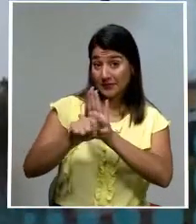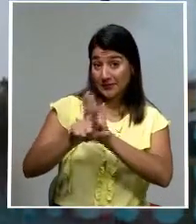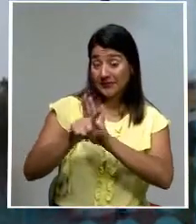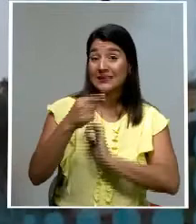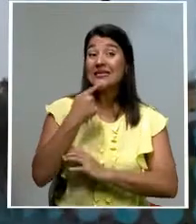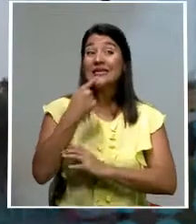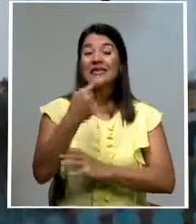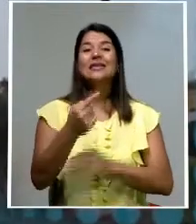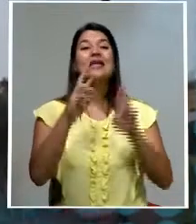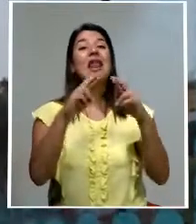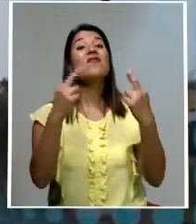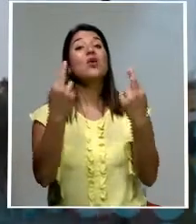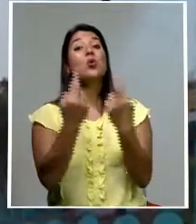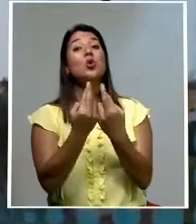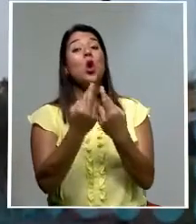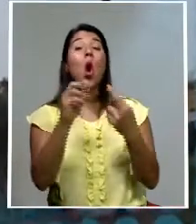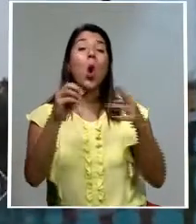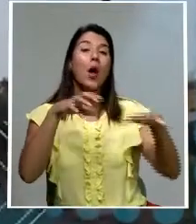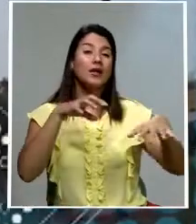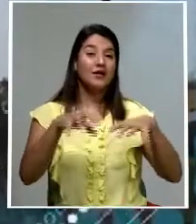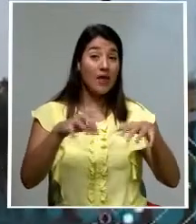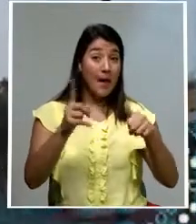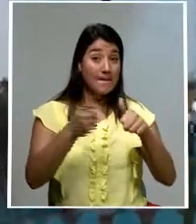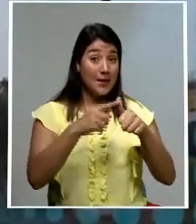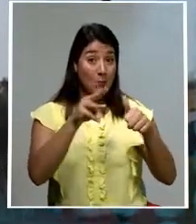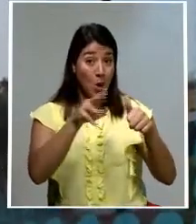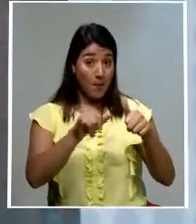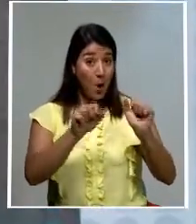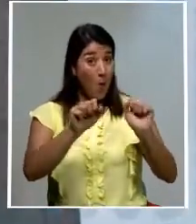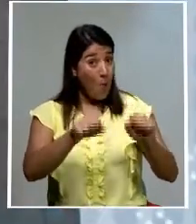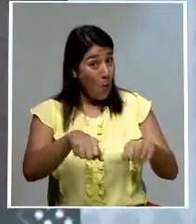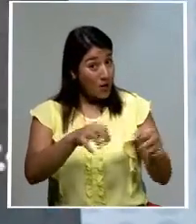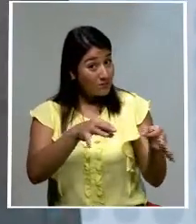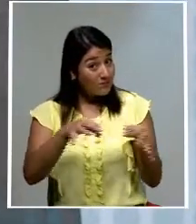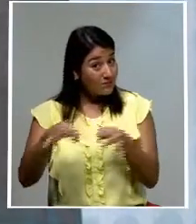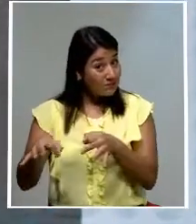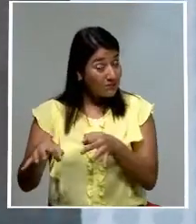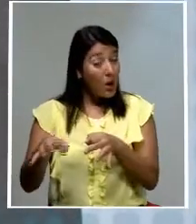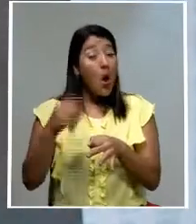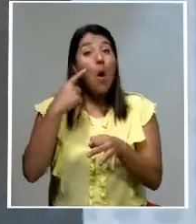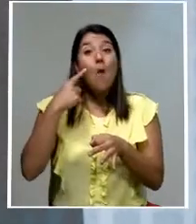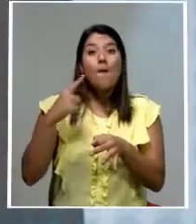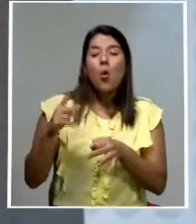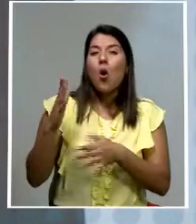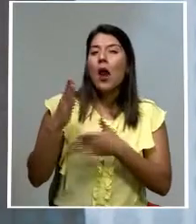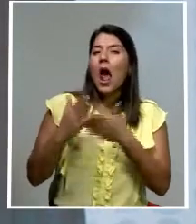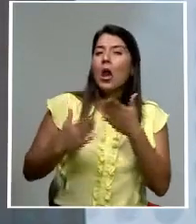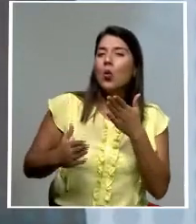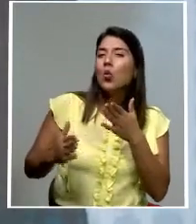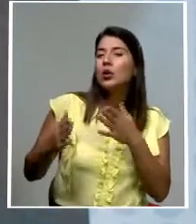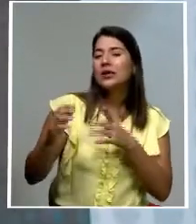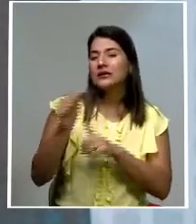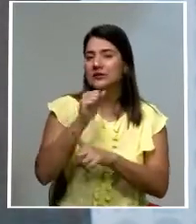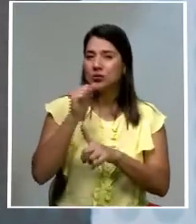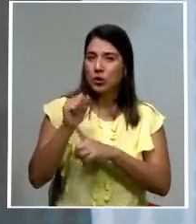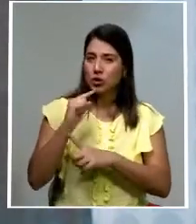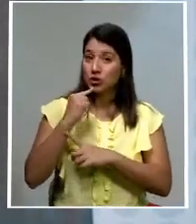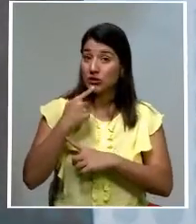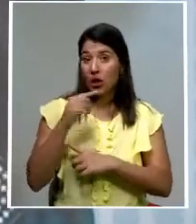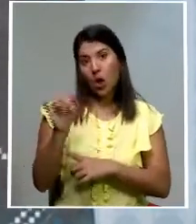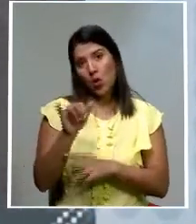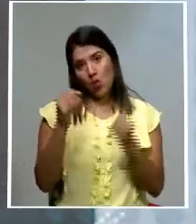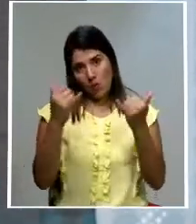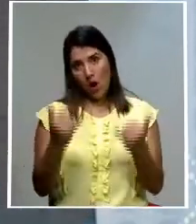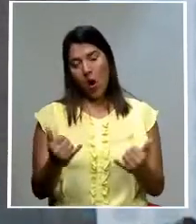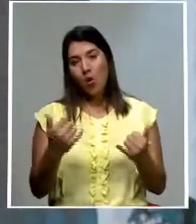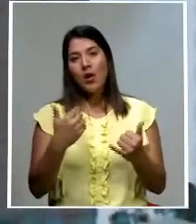sesión del 1 de mayo podría trasladarse por una situación de fuerza mayor como la que se vive